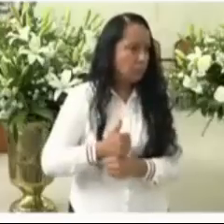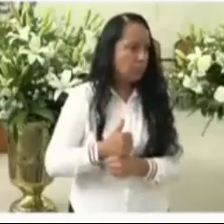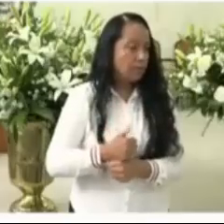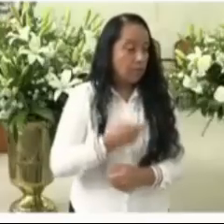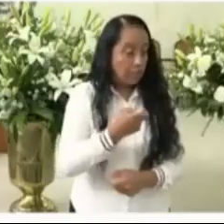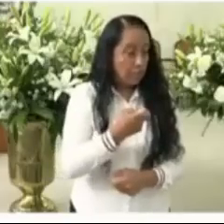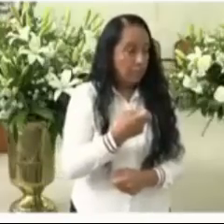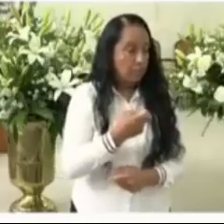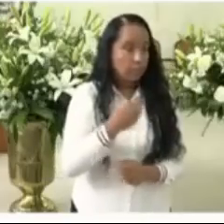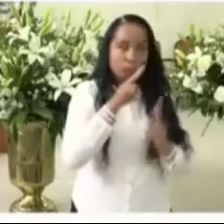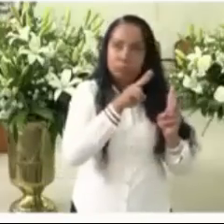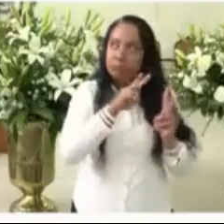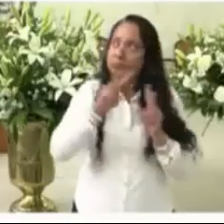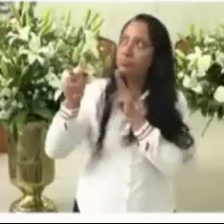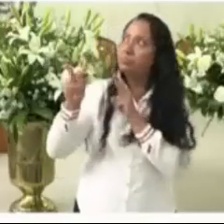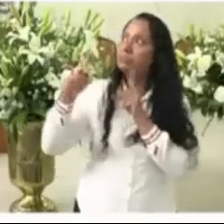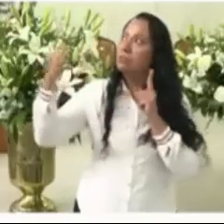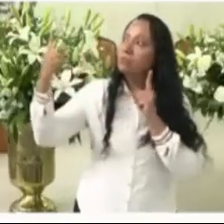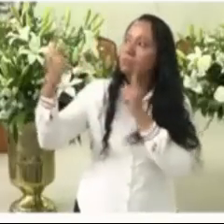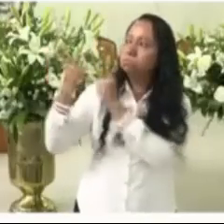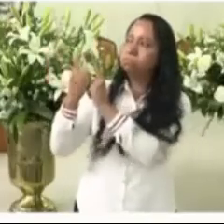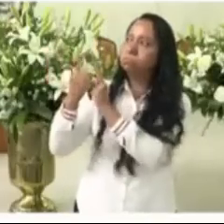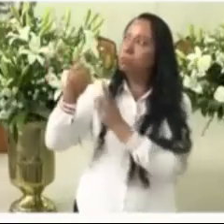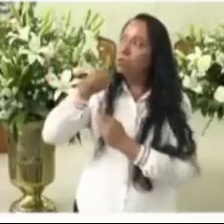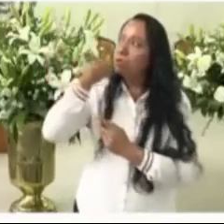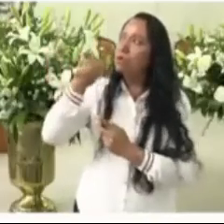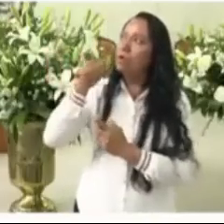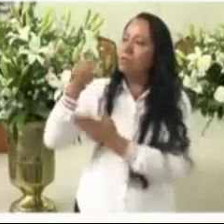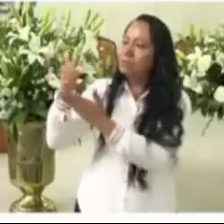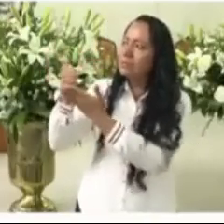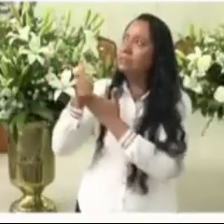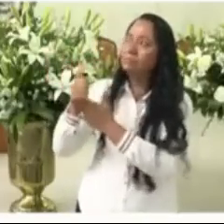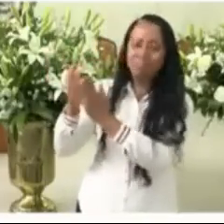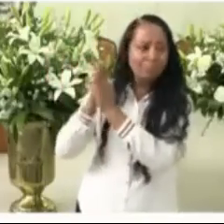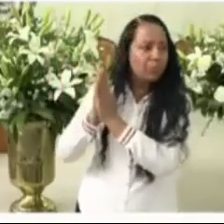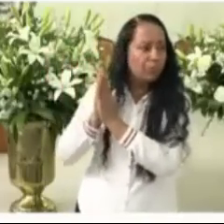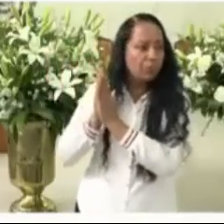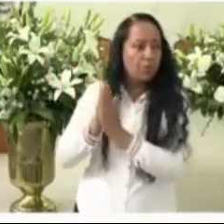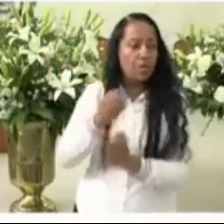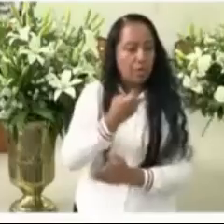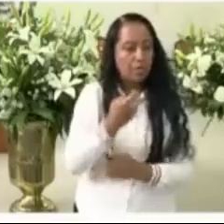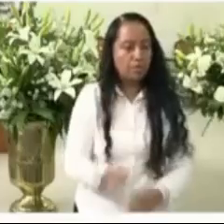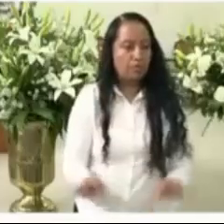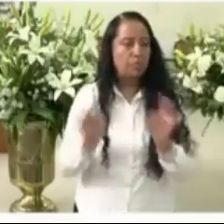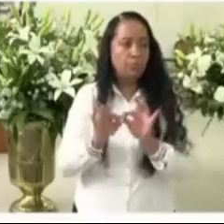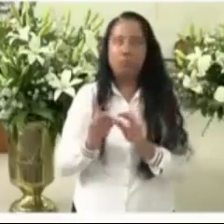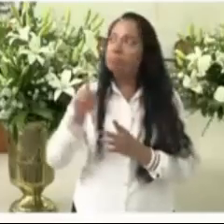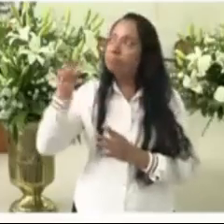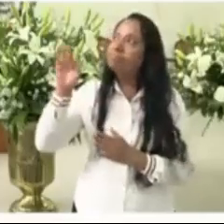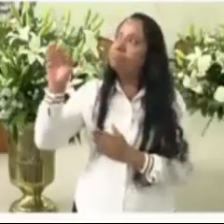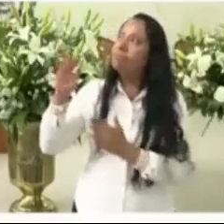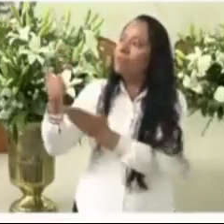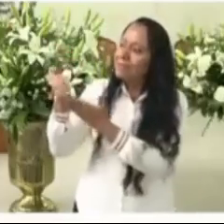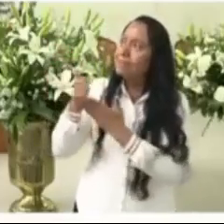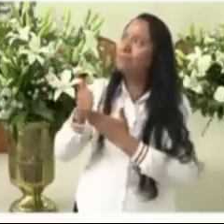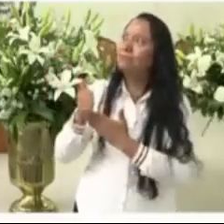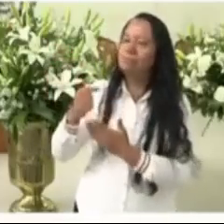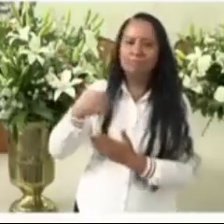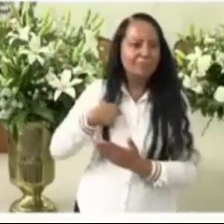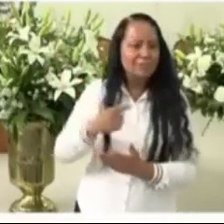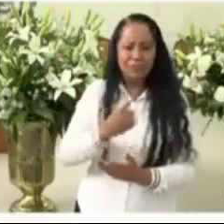donde nosotros debemos presentar nuestra oración, nuestro clamor a Dios, para consultarle, para suplicarle que